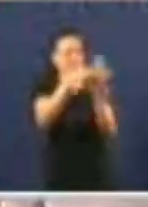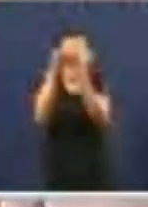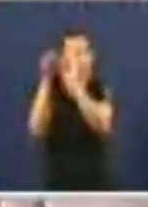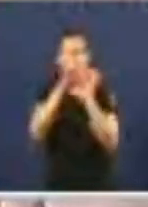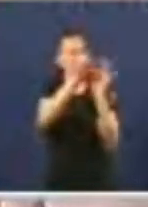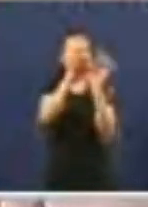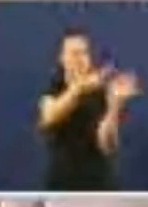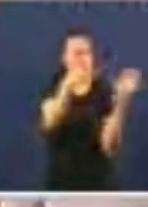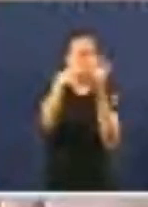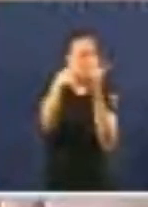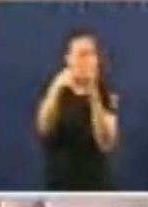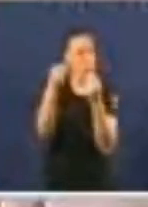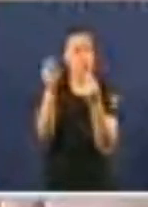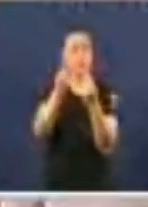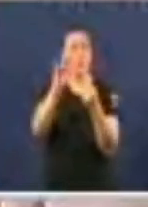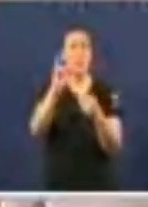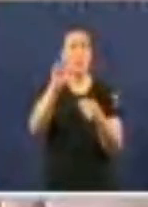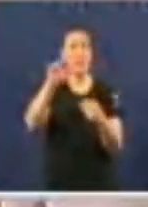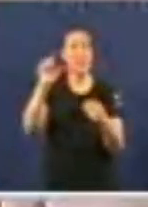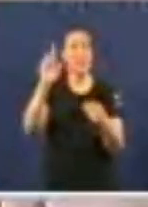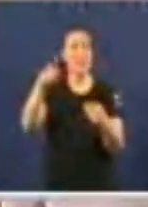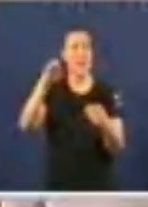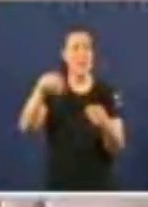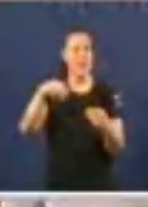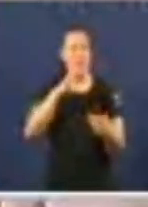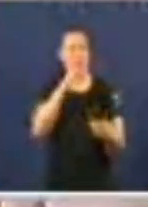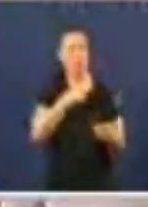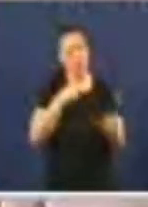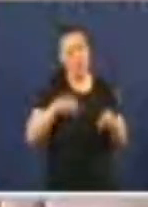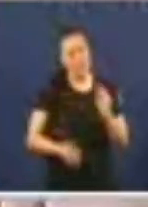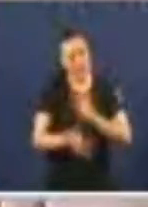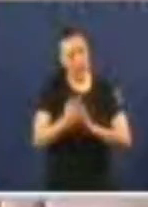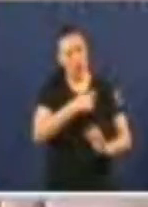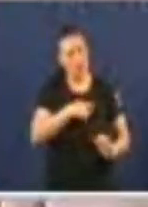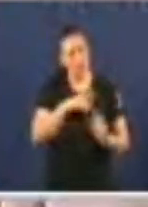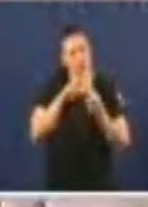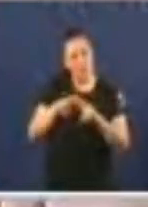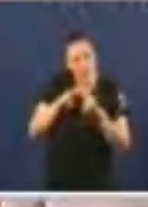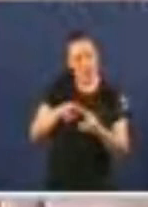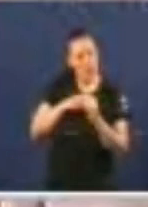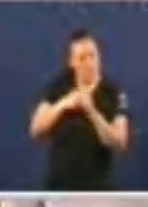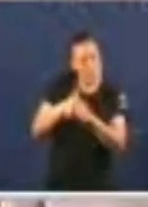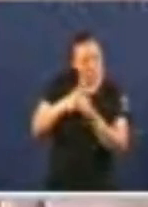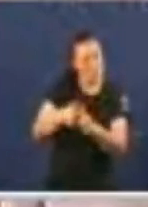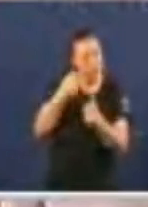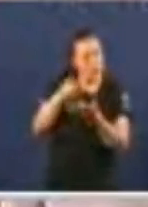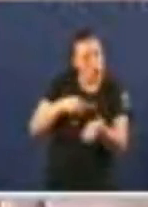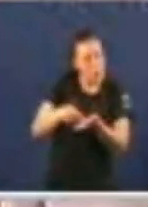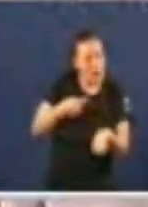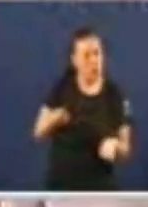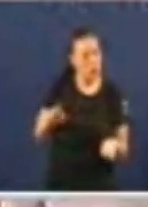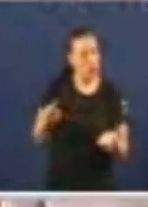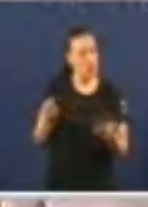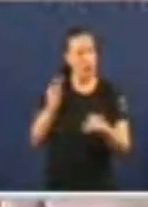Villarmir. Abramos unha comisión de investigación neste Parlamento donde analicemos todos os contratos, todas